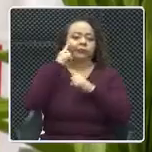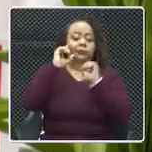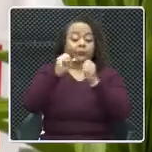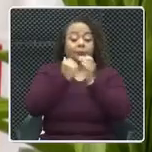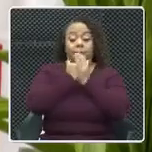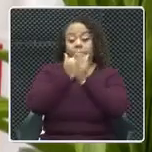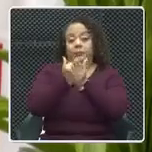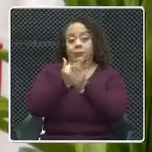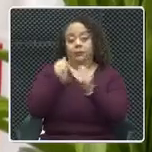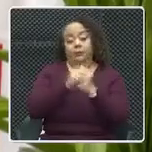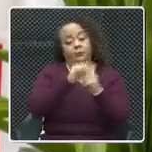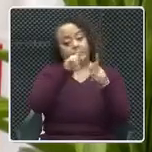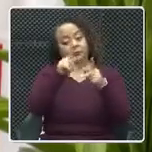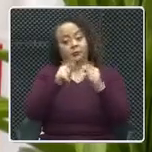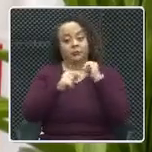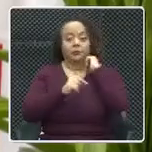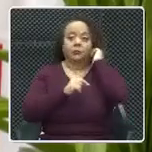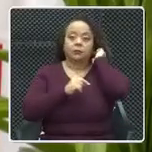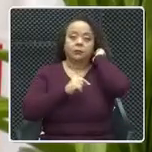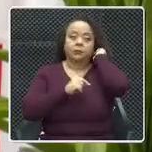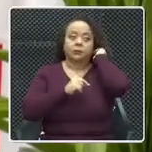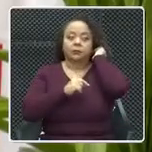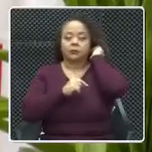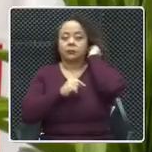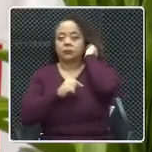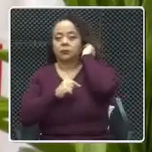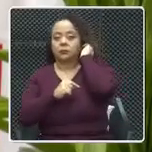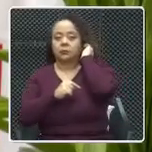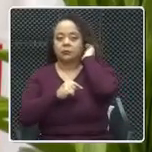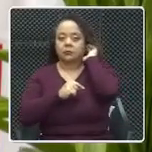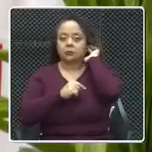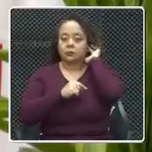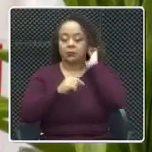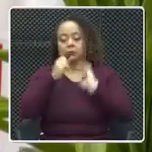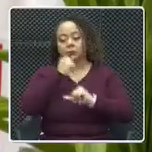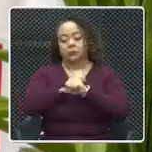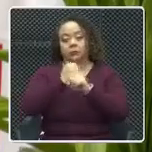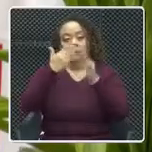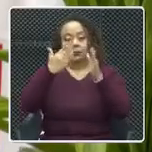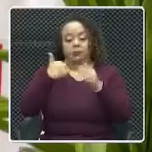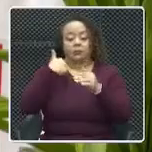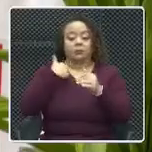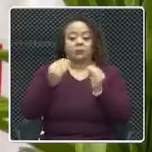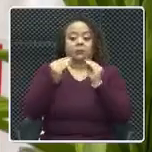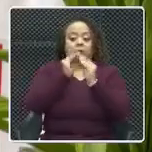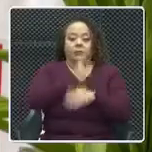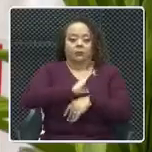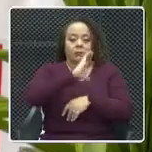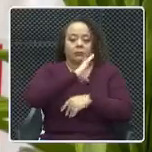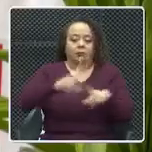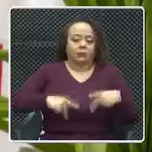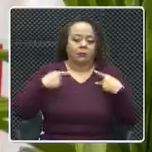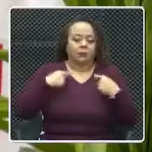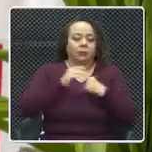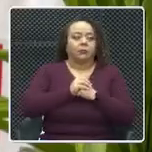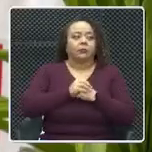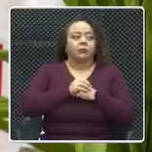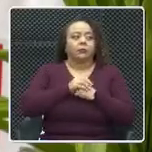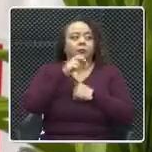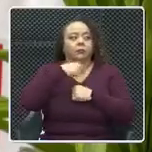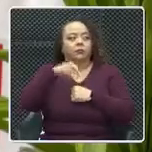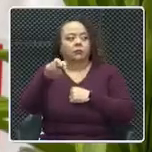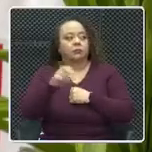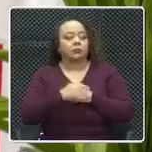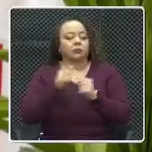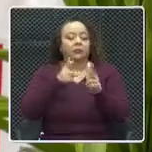ayudar a la persona trabajadora a tener un poco mejor de calidad de vida, principalmente en traslados, claro.